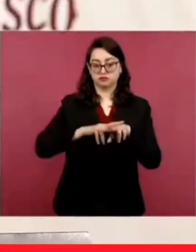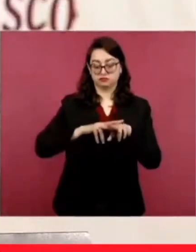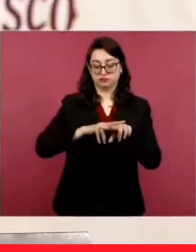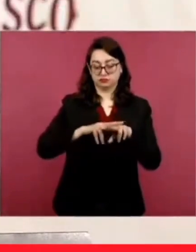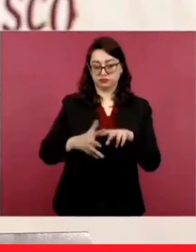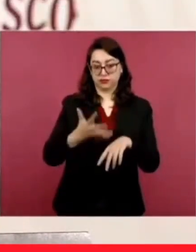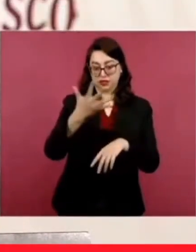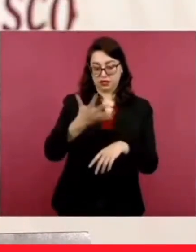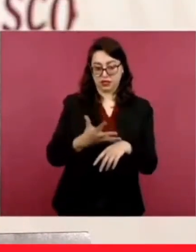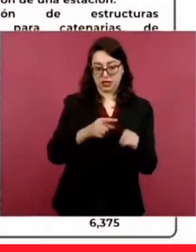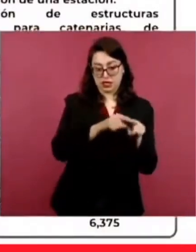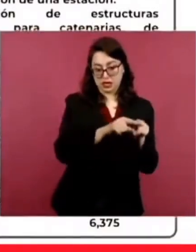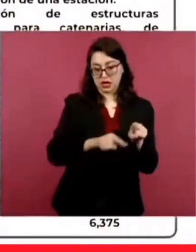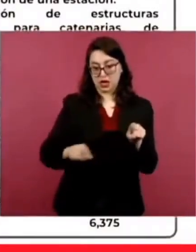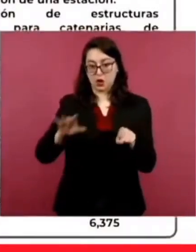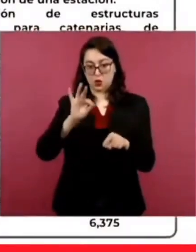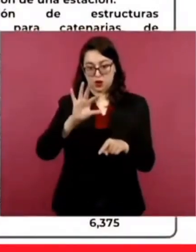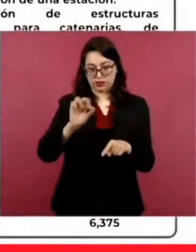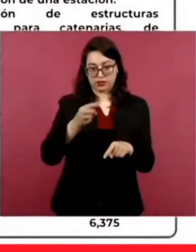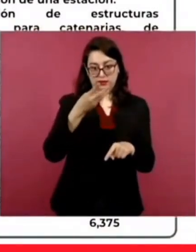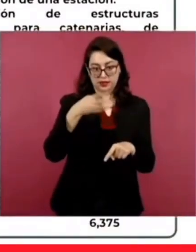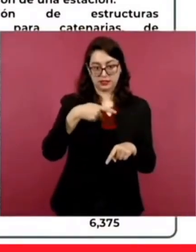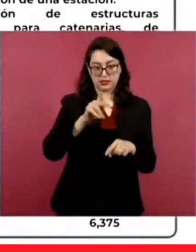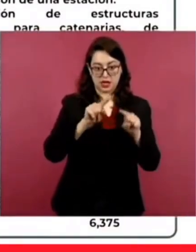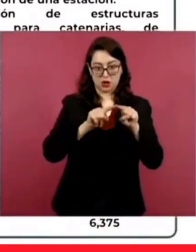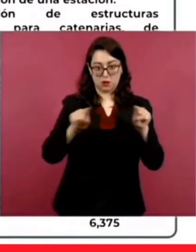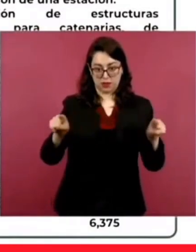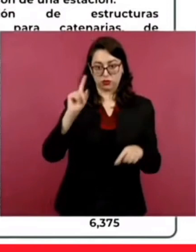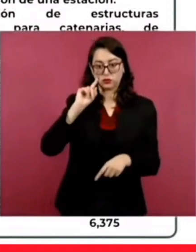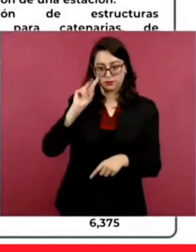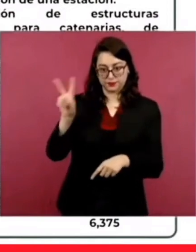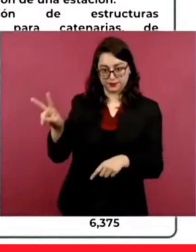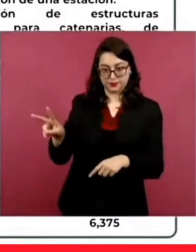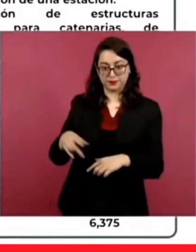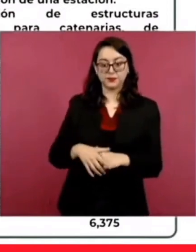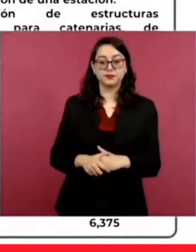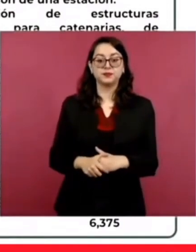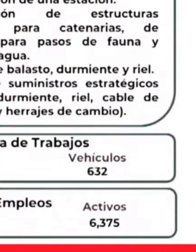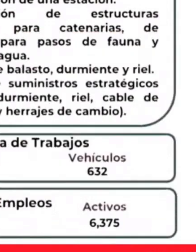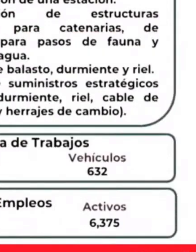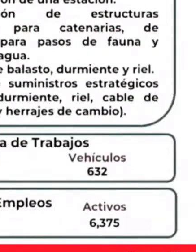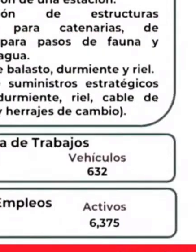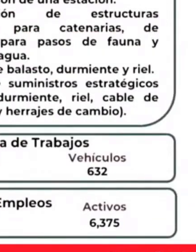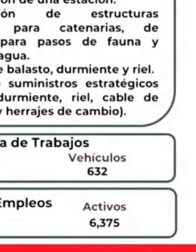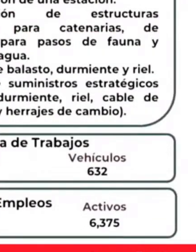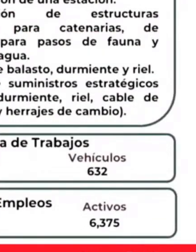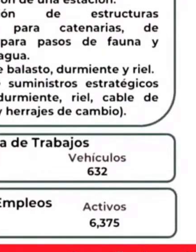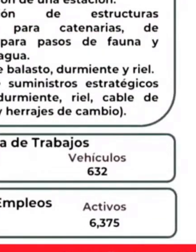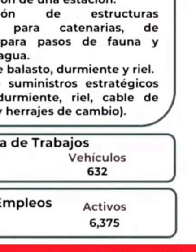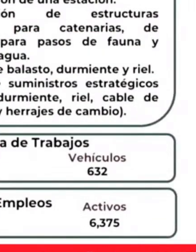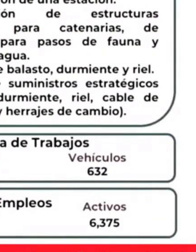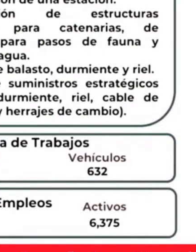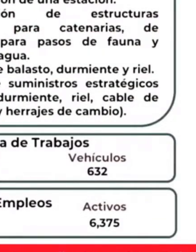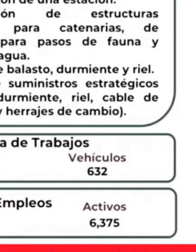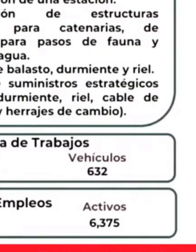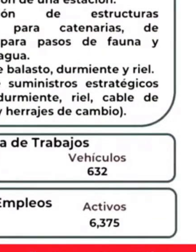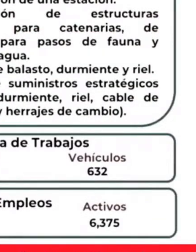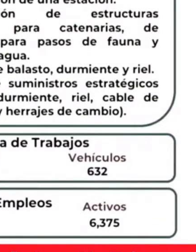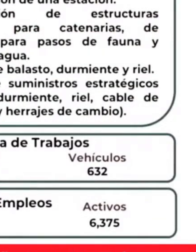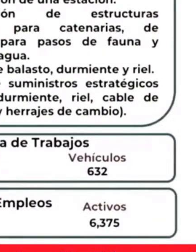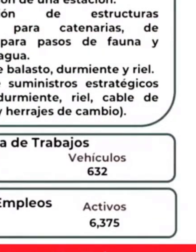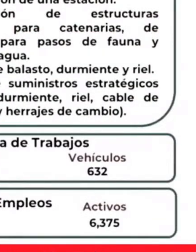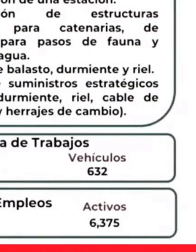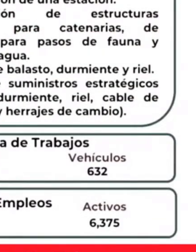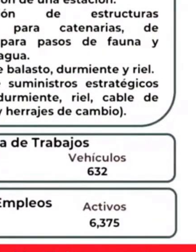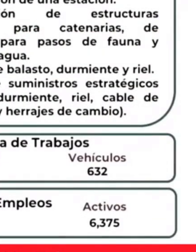de 43.3 kilómetros de vía doble electrificada, de los cuales 30 corren sobre un viaducto elevado de